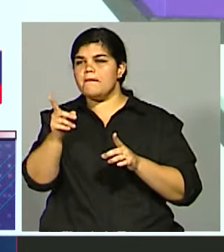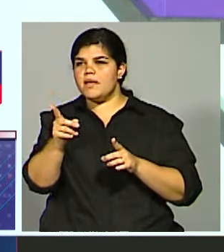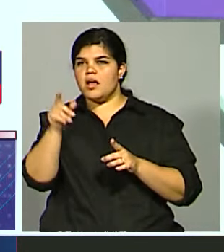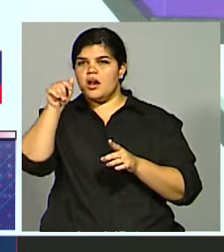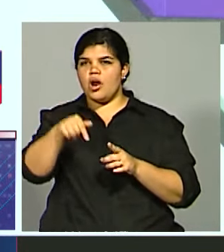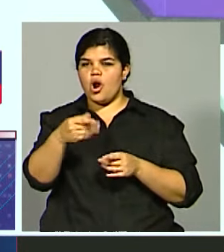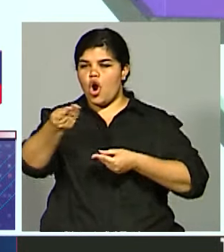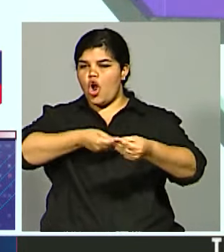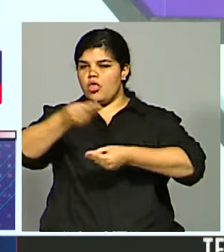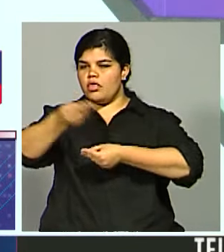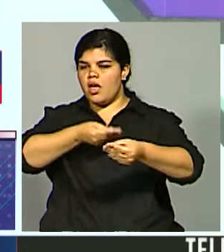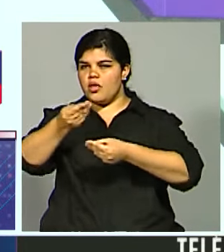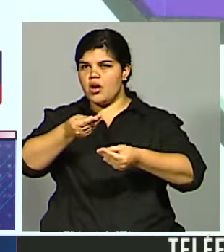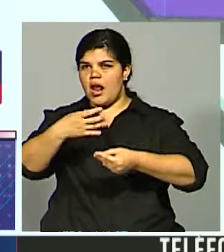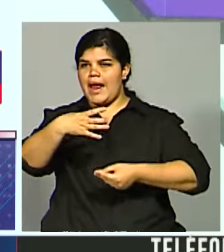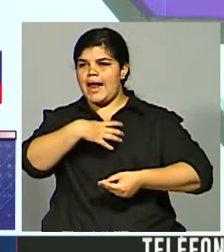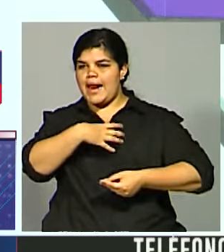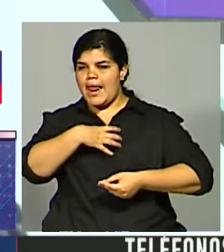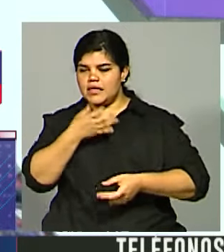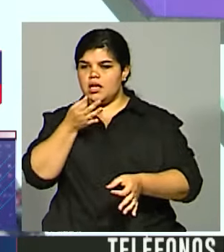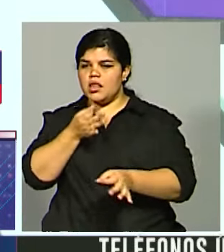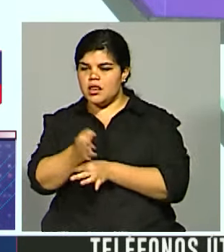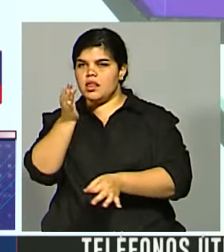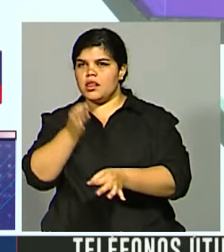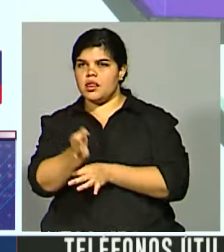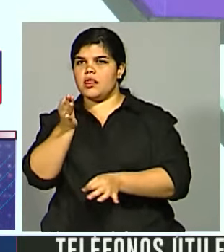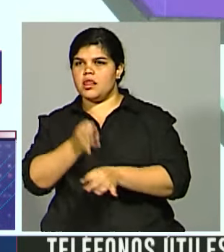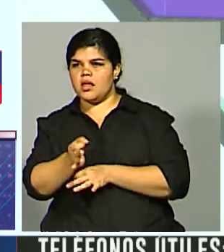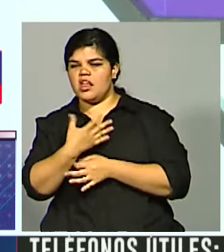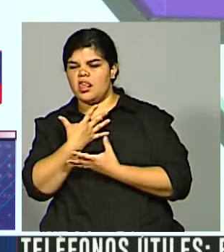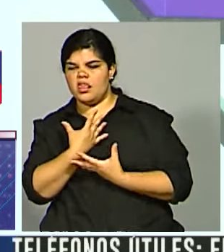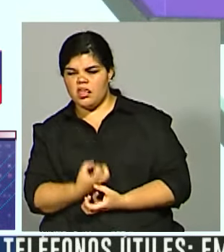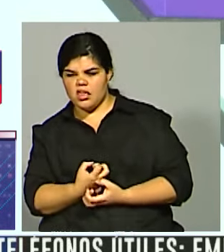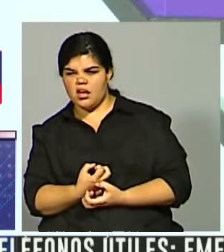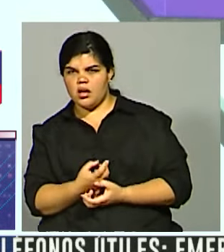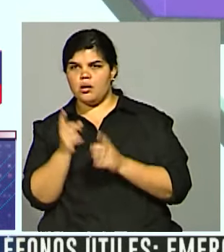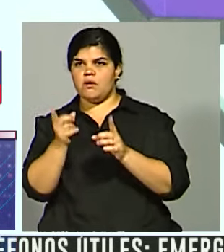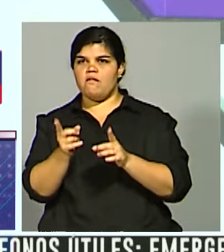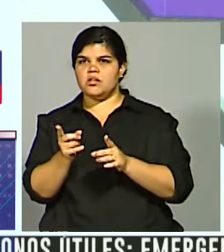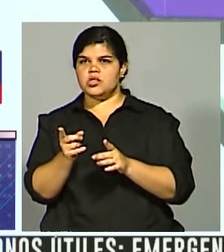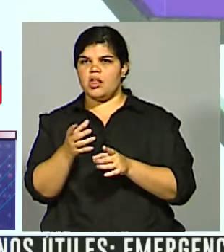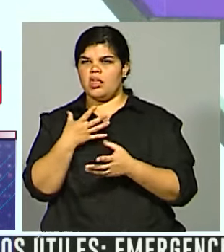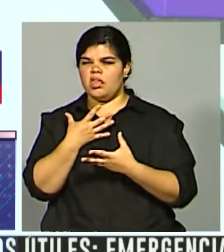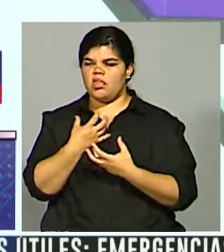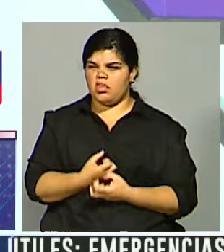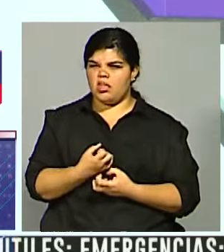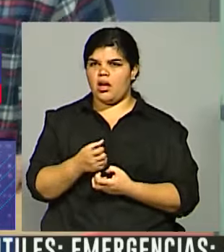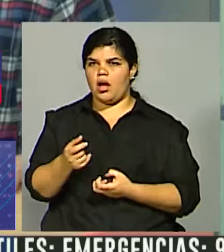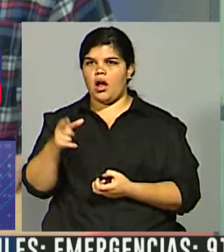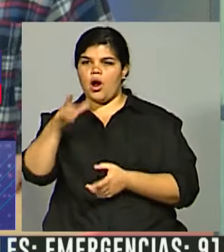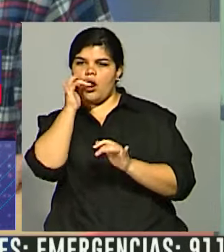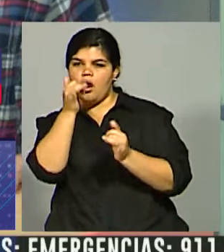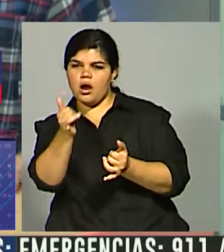clases, está muy frustrado en su profesión, entonces en sus clases también, yo un profesor frustrado, mamita mía, uh-huh. con adolescentes, el sí. encuentro